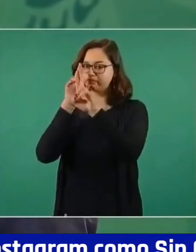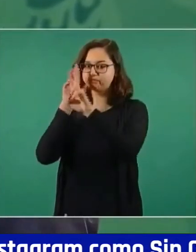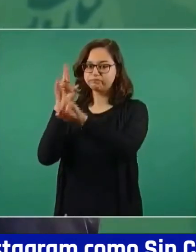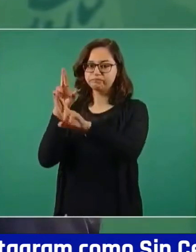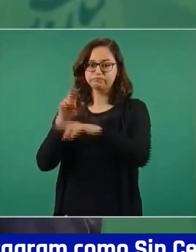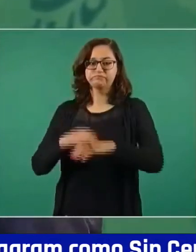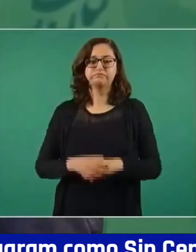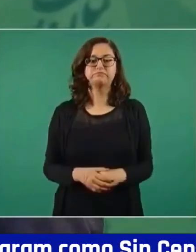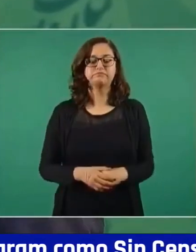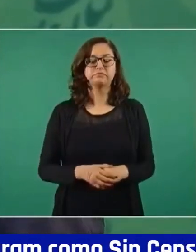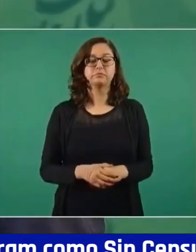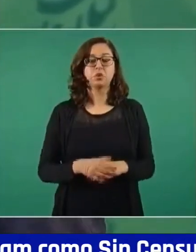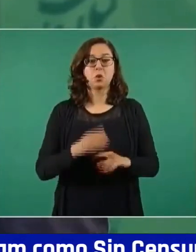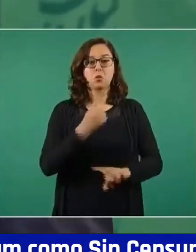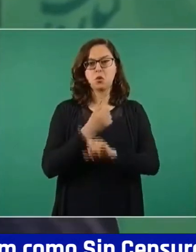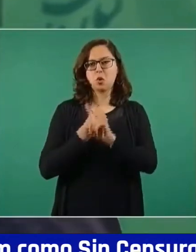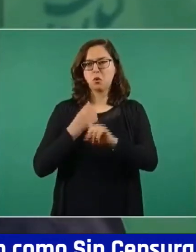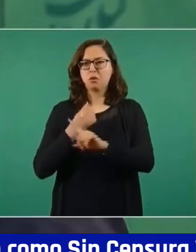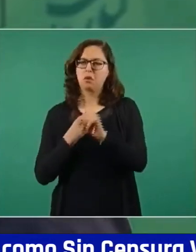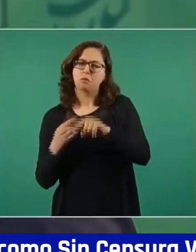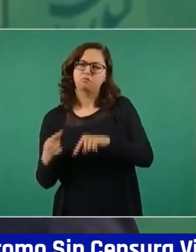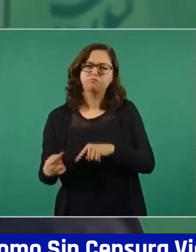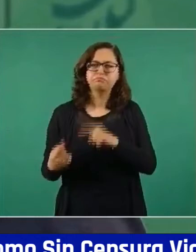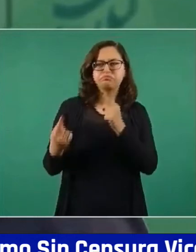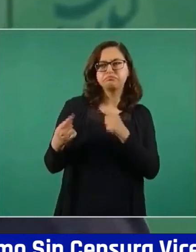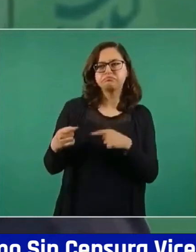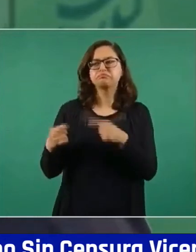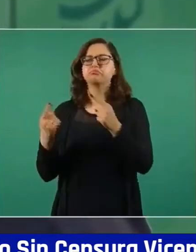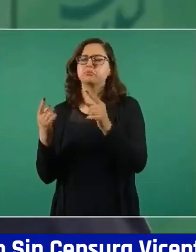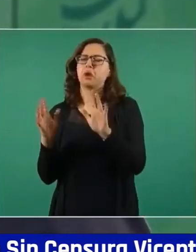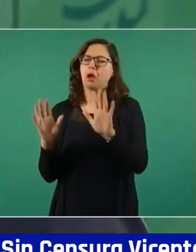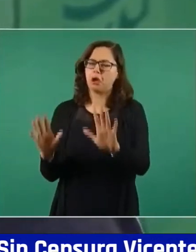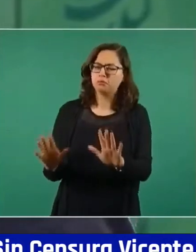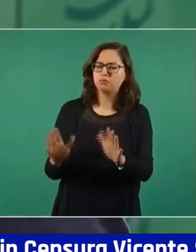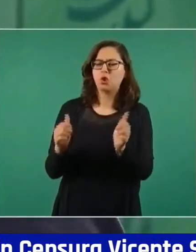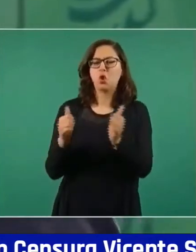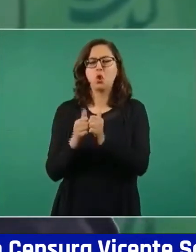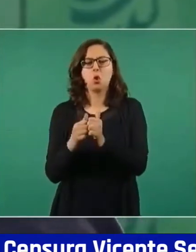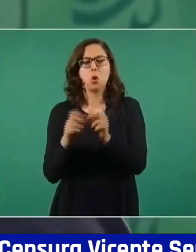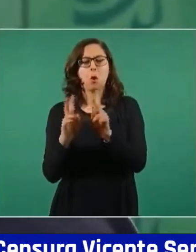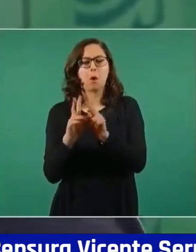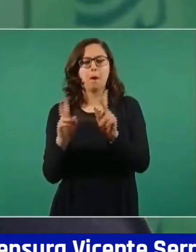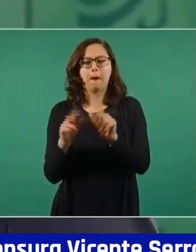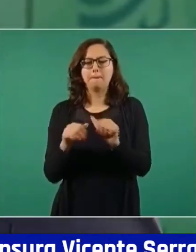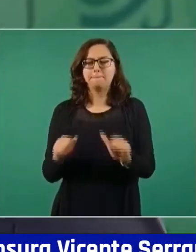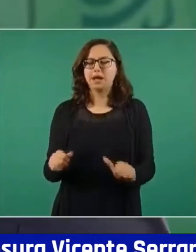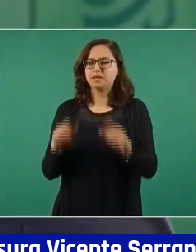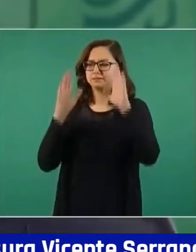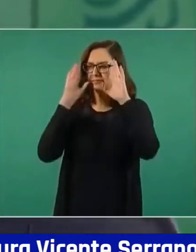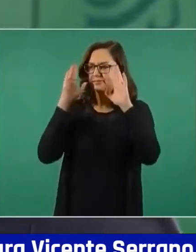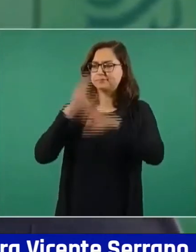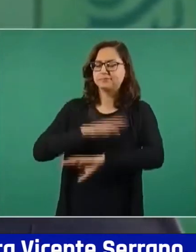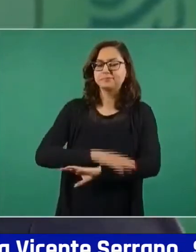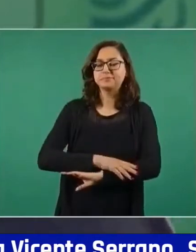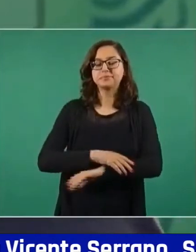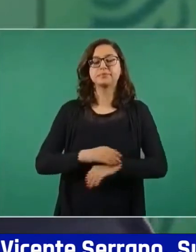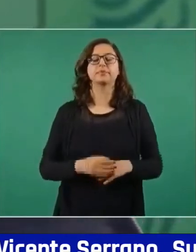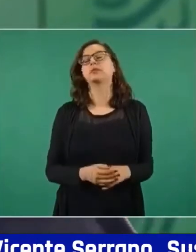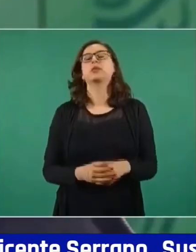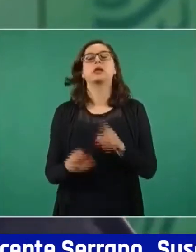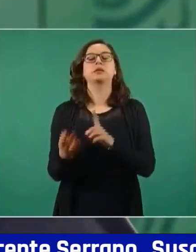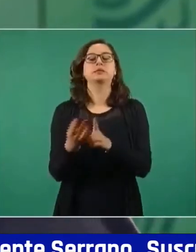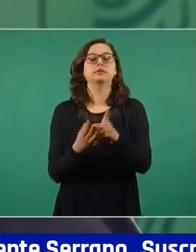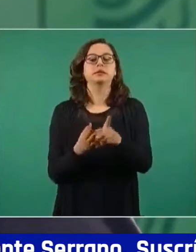La solución pacífica a las controversias, los derechos humanos, el